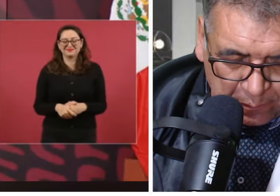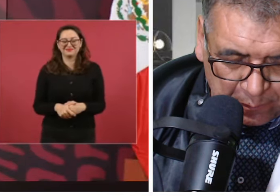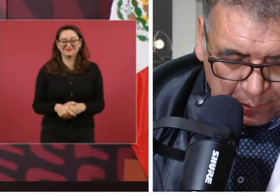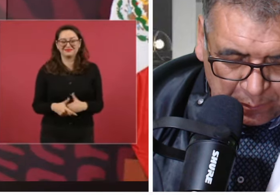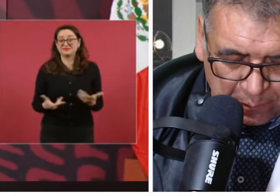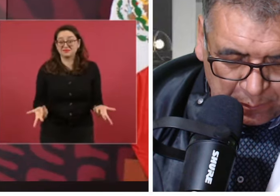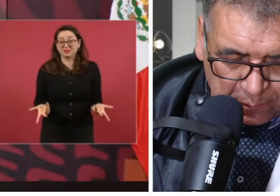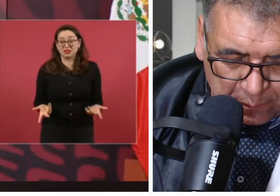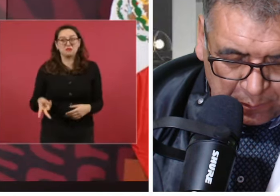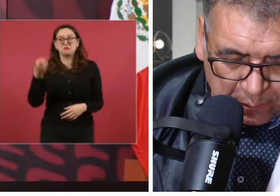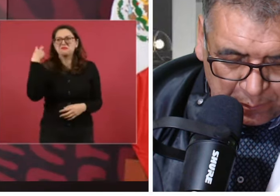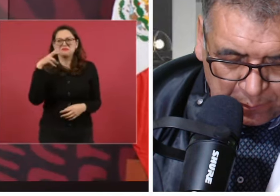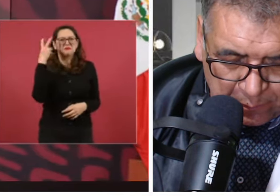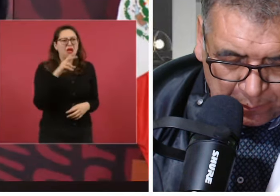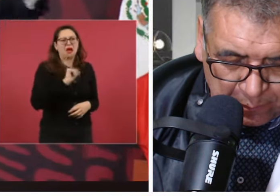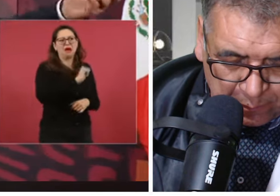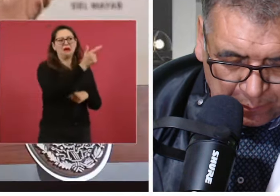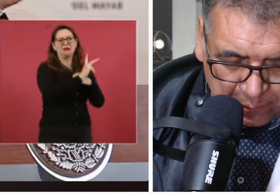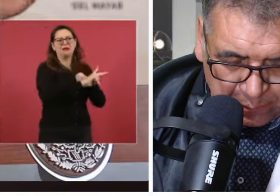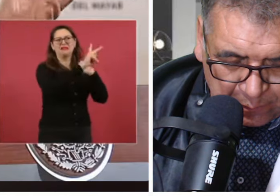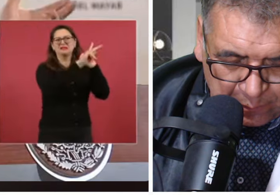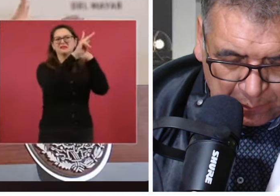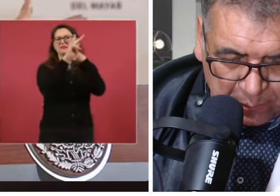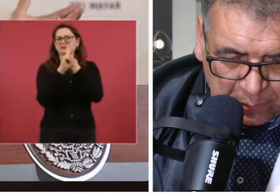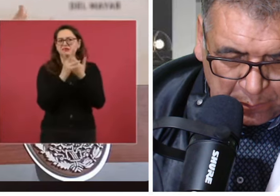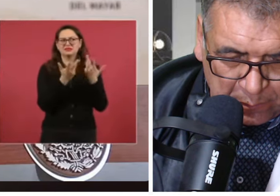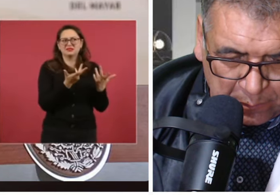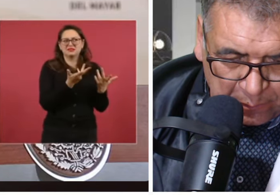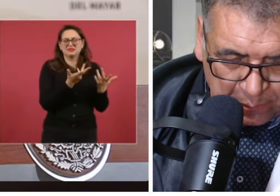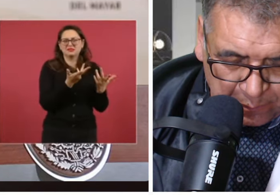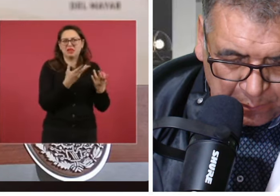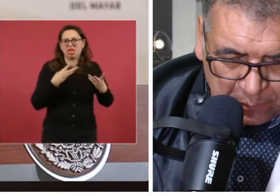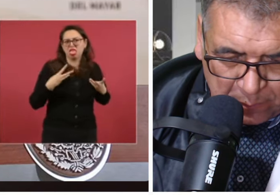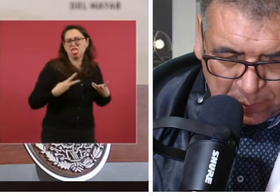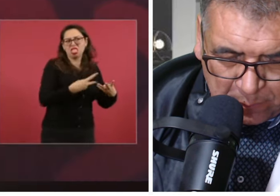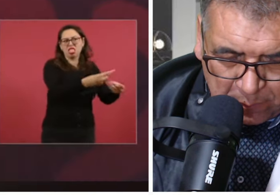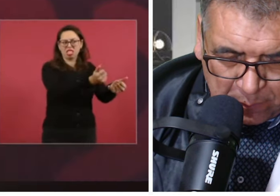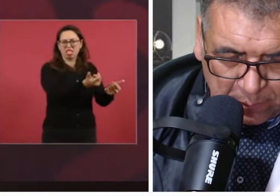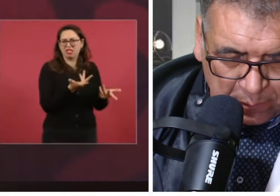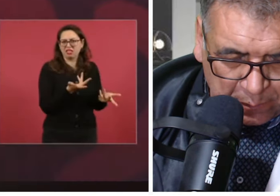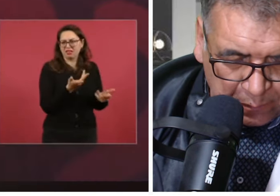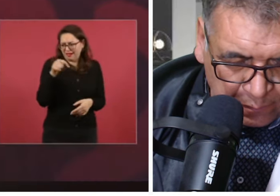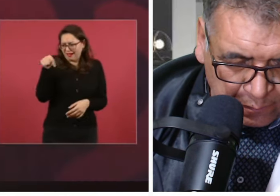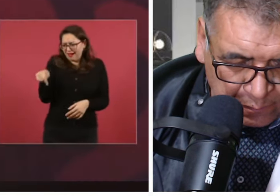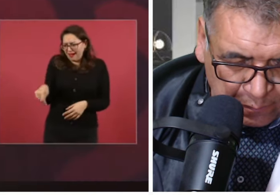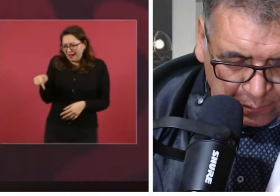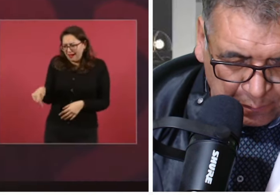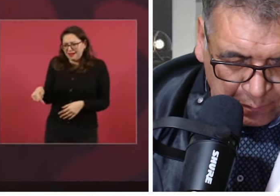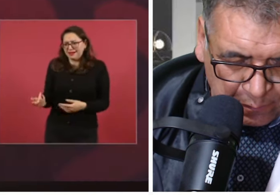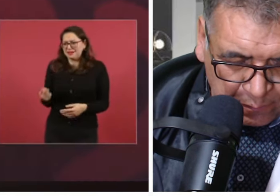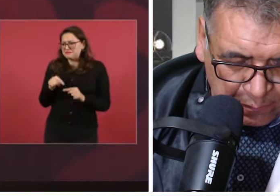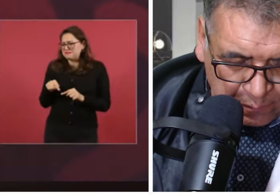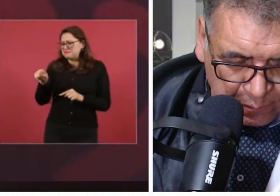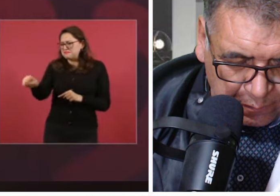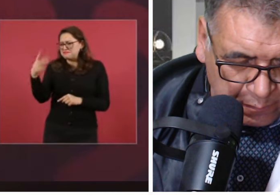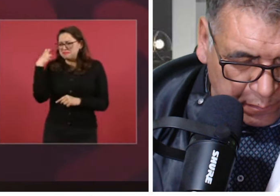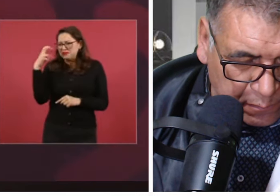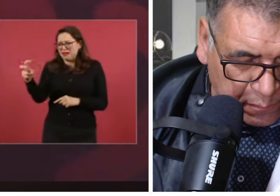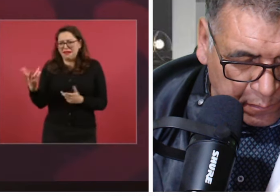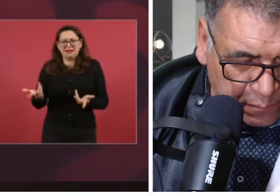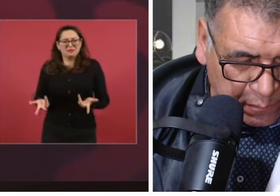Por los viajes. ¿Cuánto puede significar ir a Calakmul ya en el